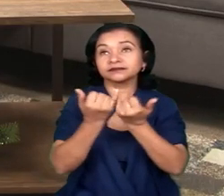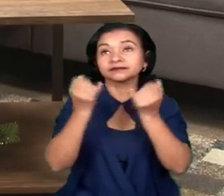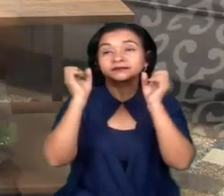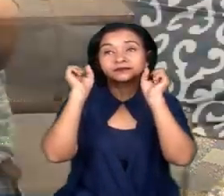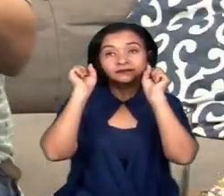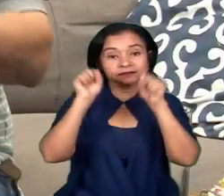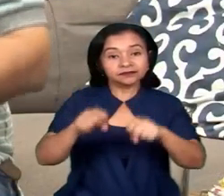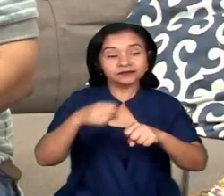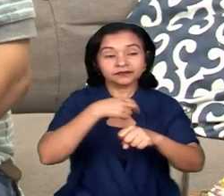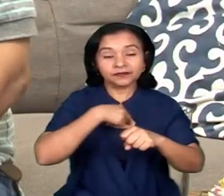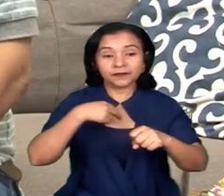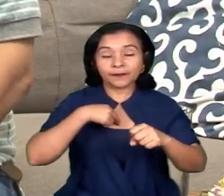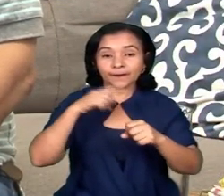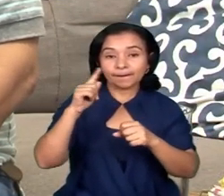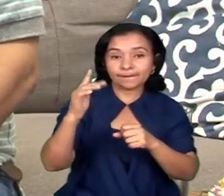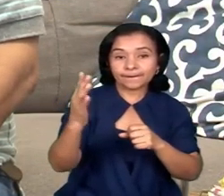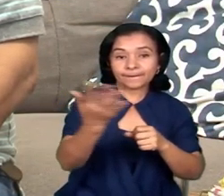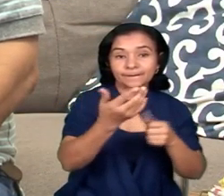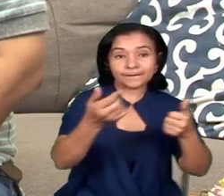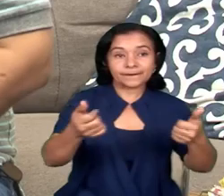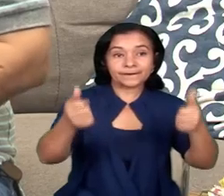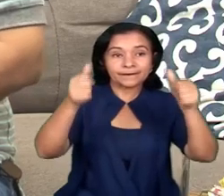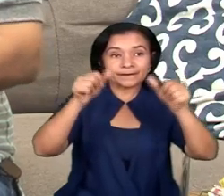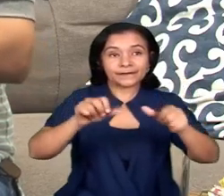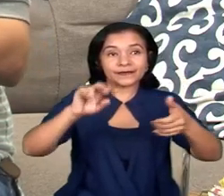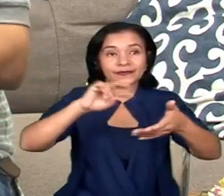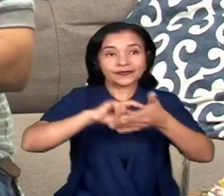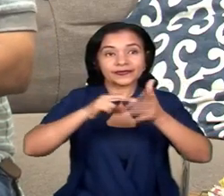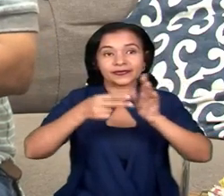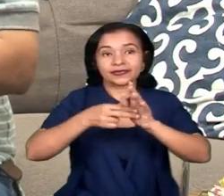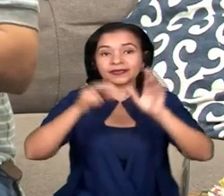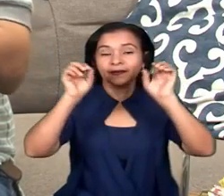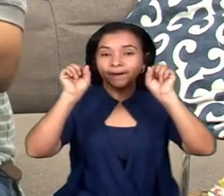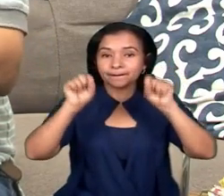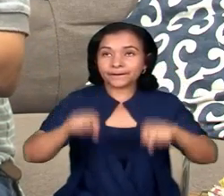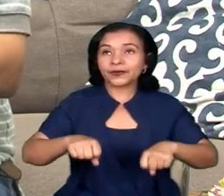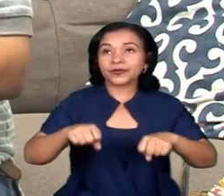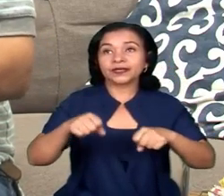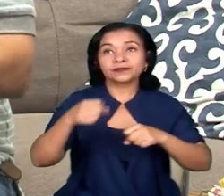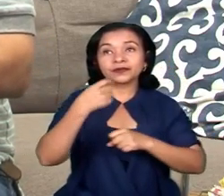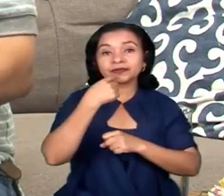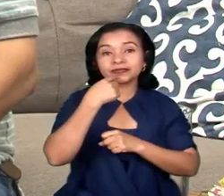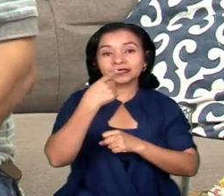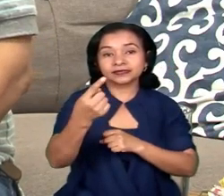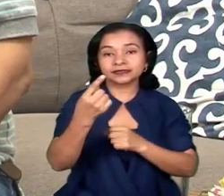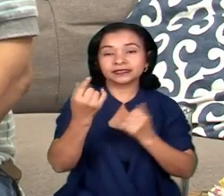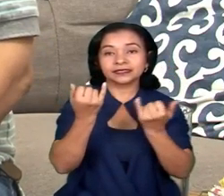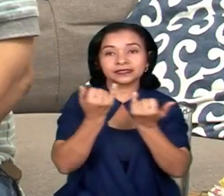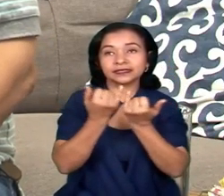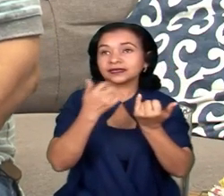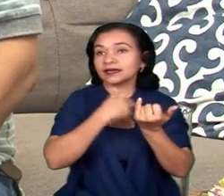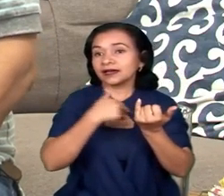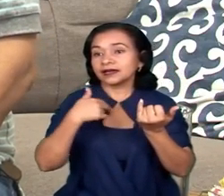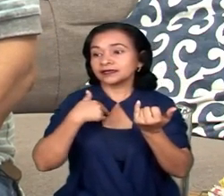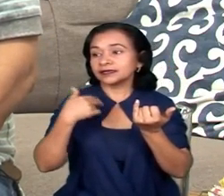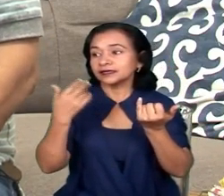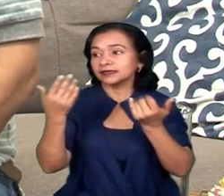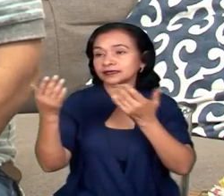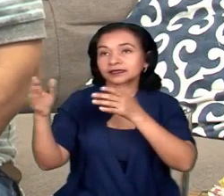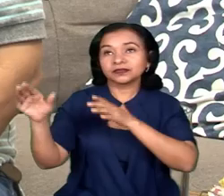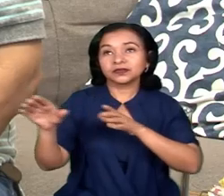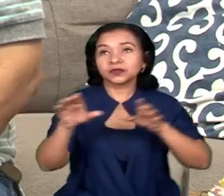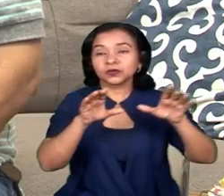podemos converger todos, y en este sentido pues nosotros hemos podido contactar de que aquí hay alguna